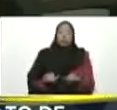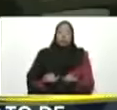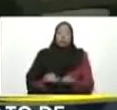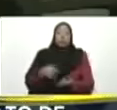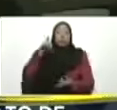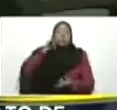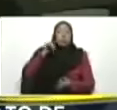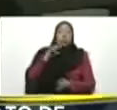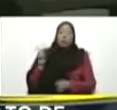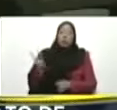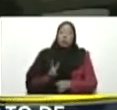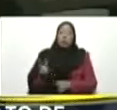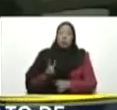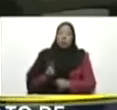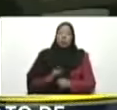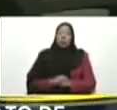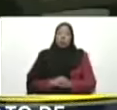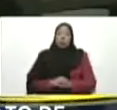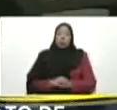sobre Venezuela.